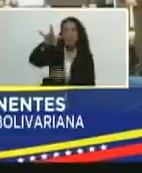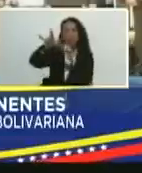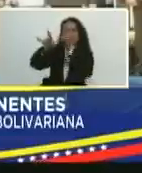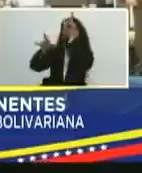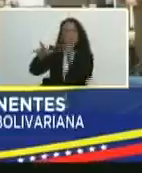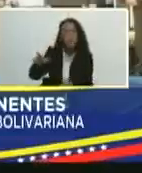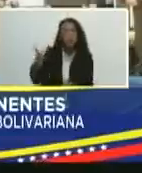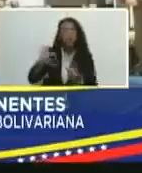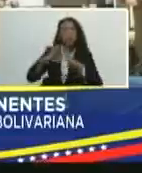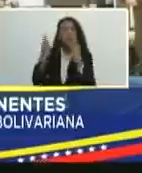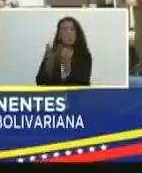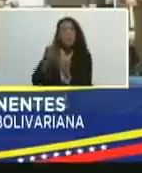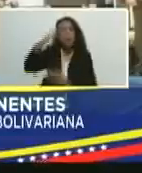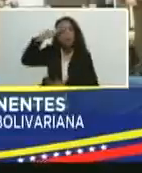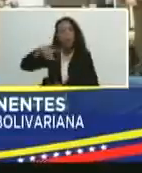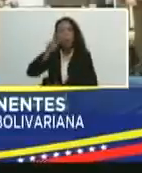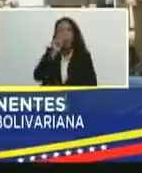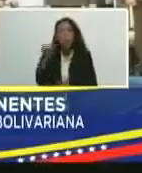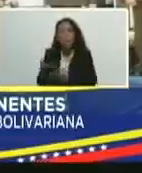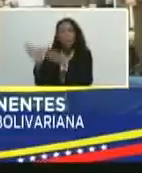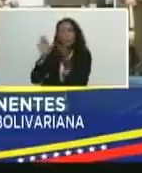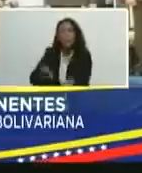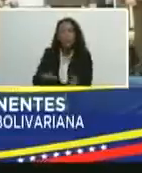a la familia militar,